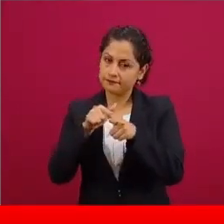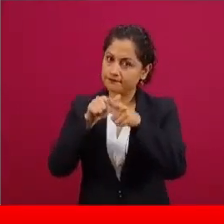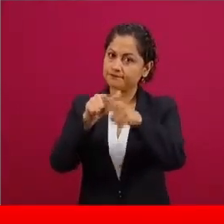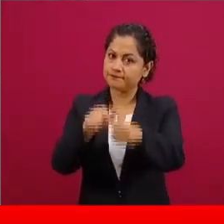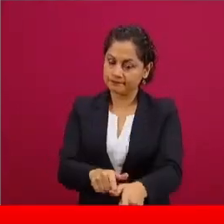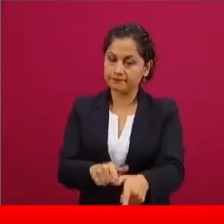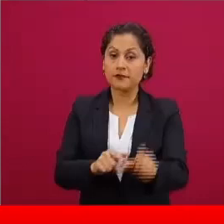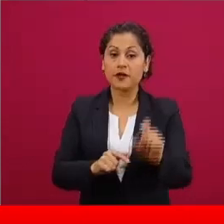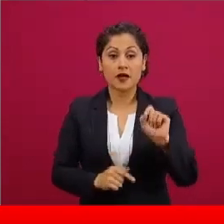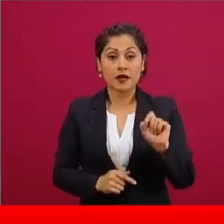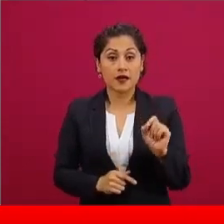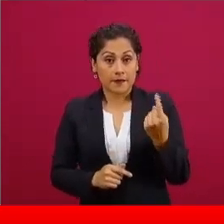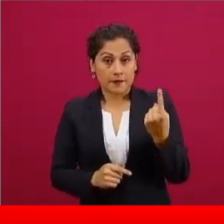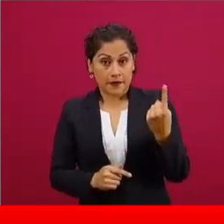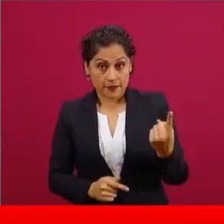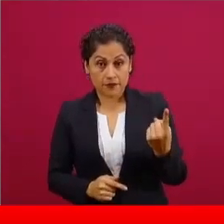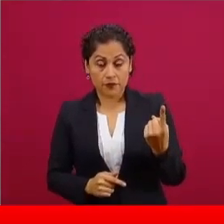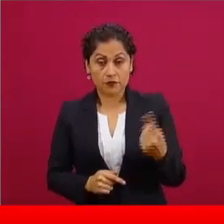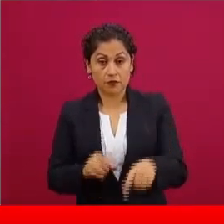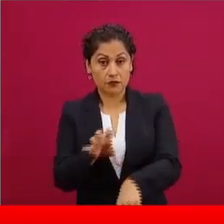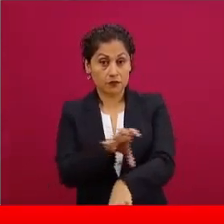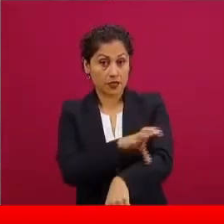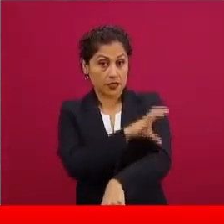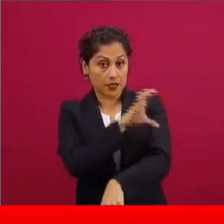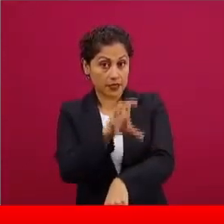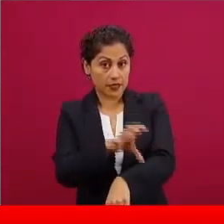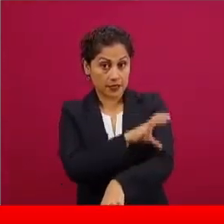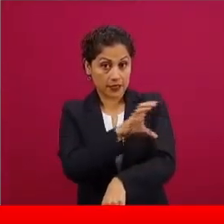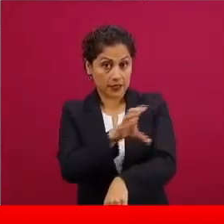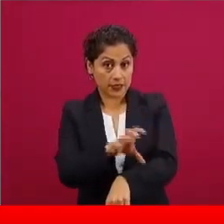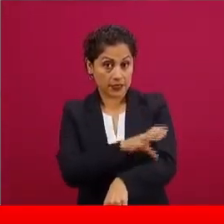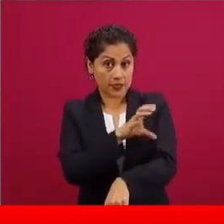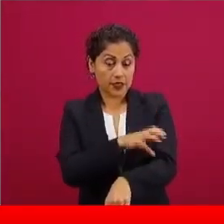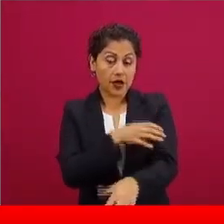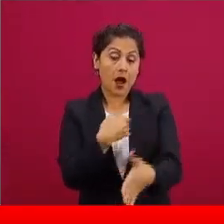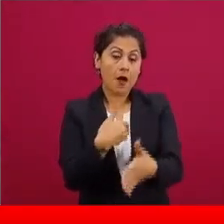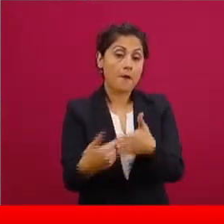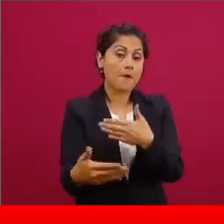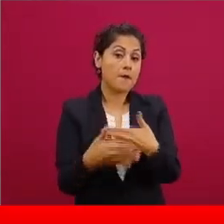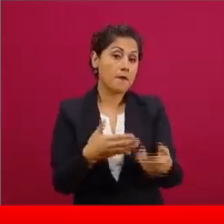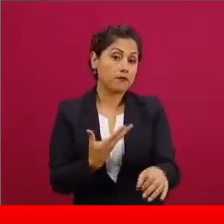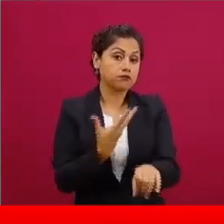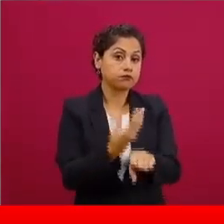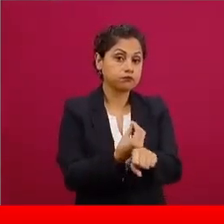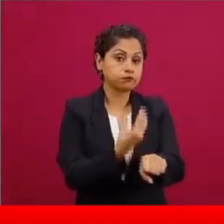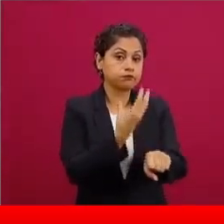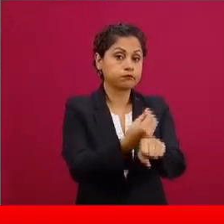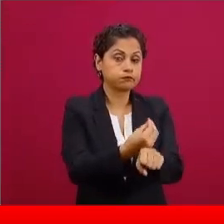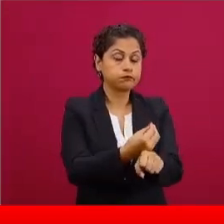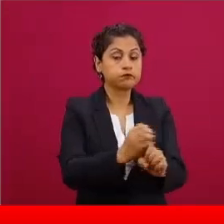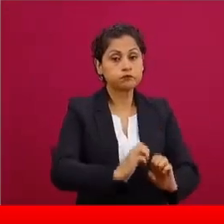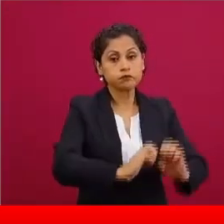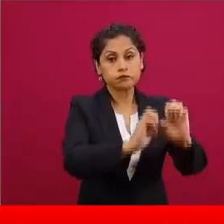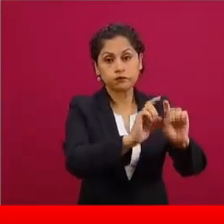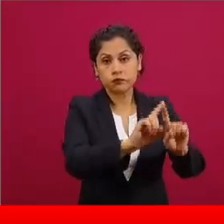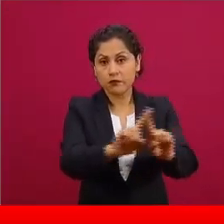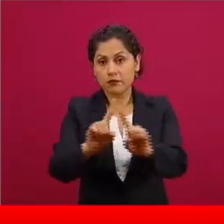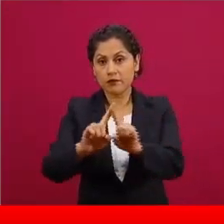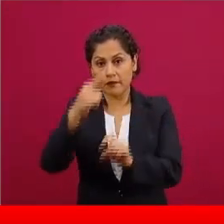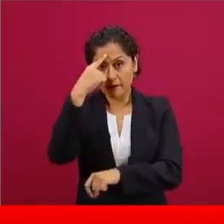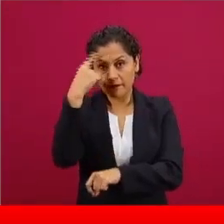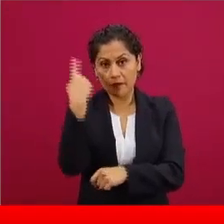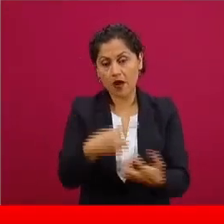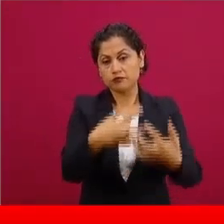generación de energía eléctrica con la modernización de plantas e hidroeléctricas